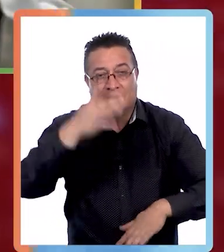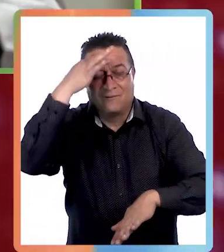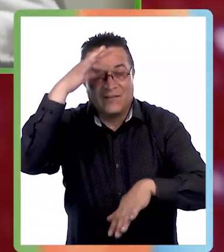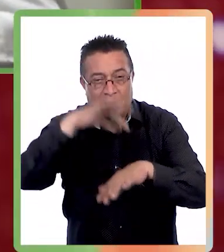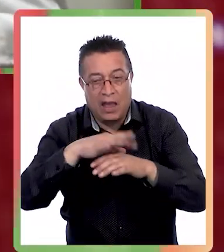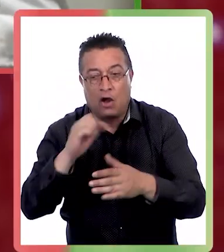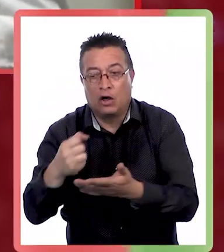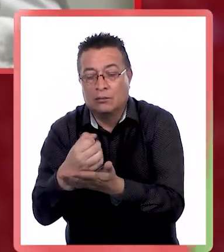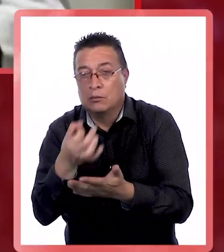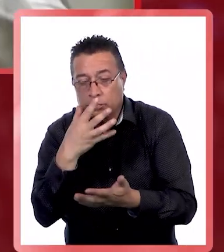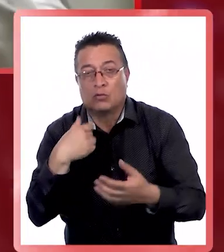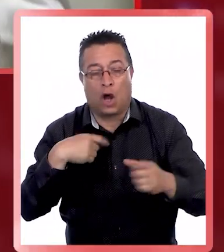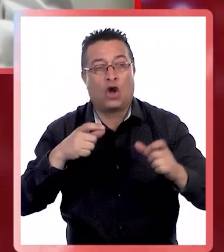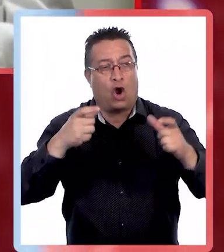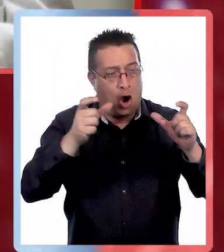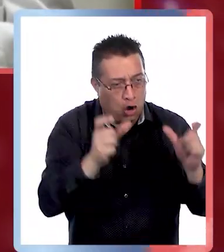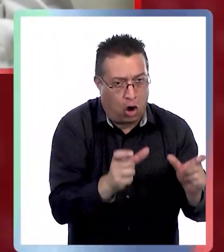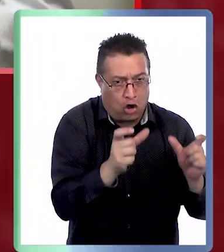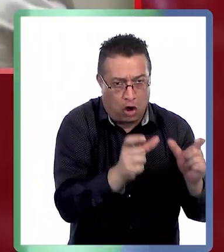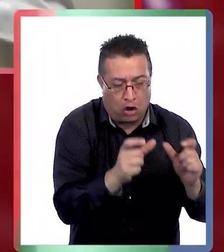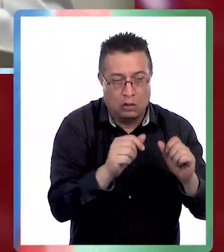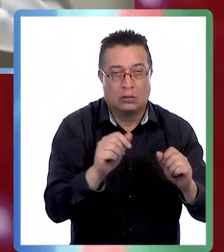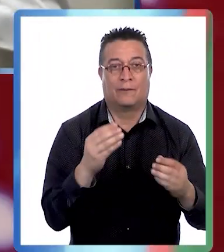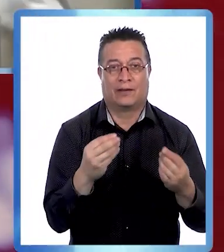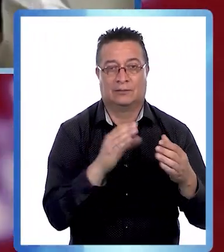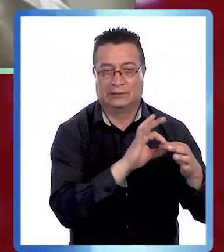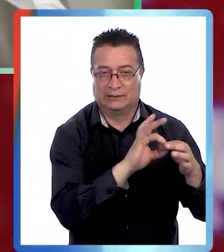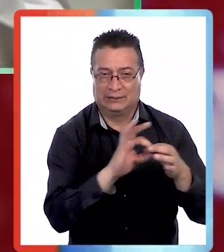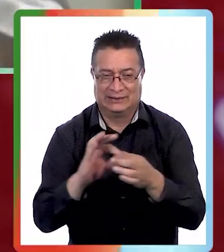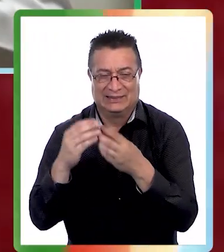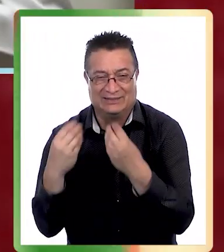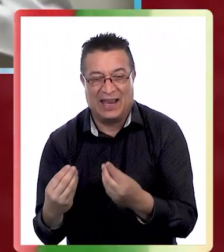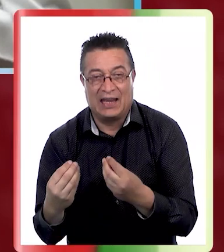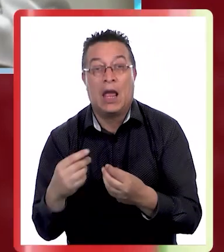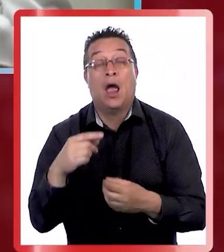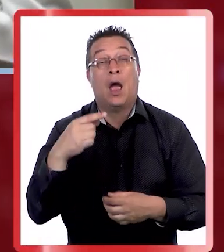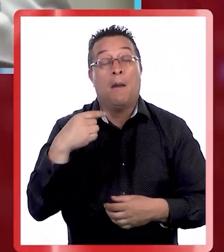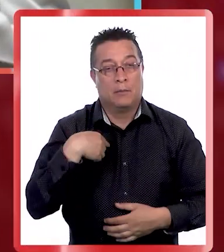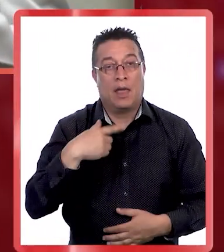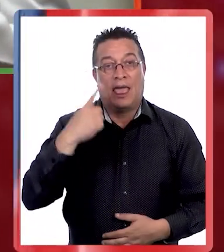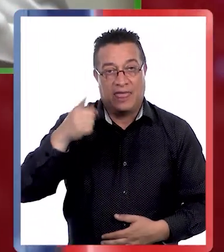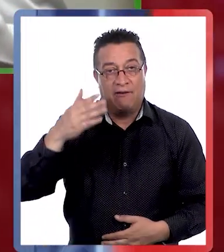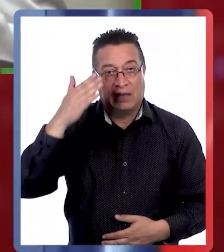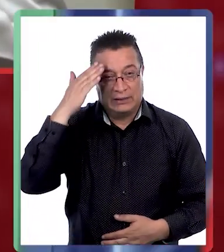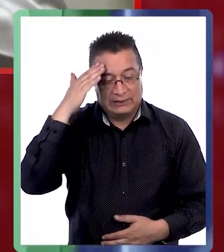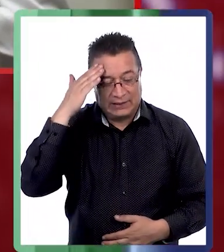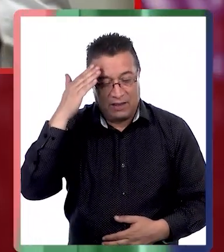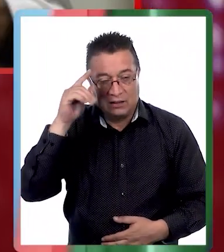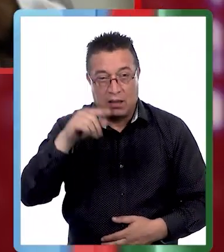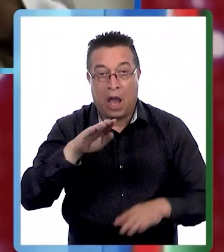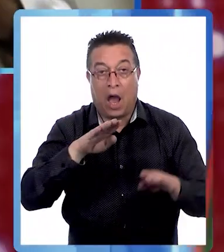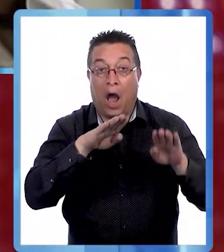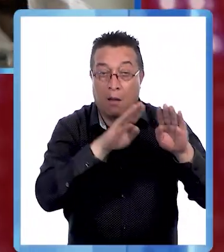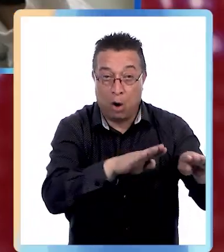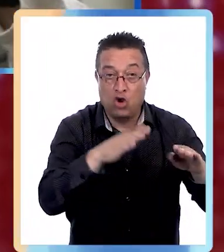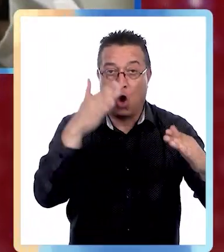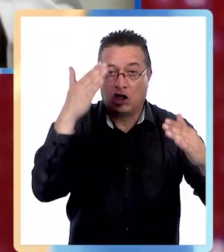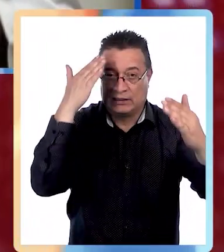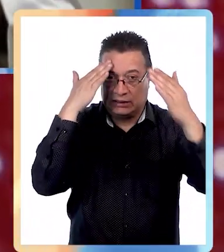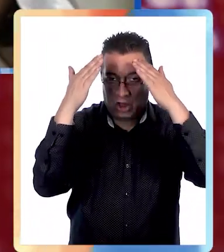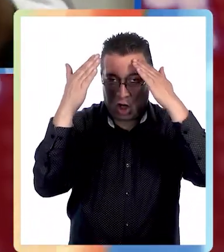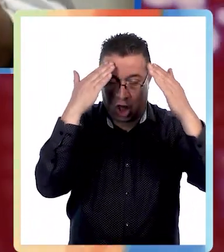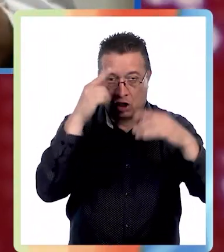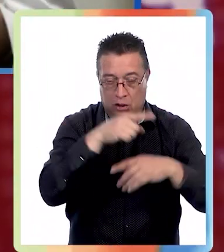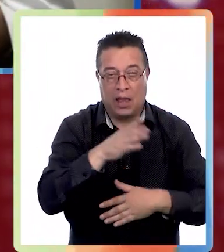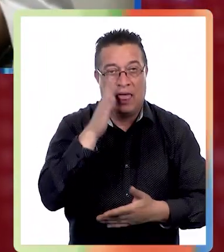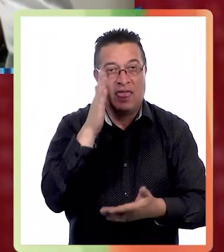tratamiento, controlados. Pero también sabemos que tiene que tener un buen apoyo psicológico, o sea, tiene que